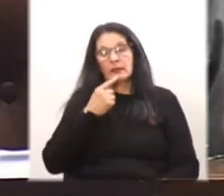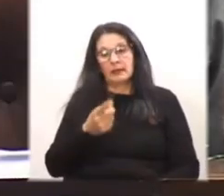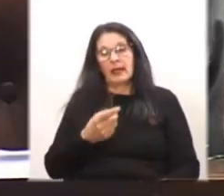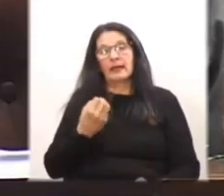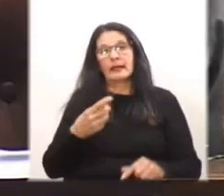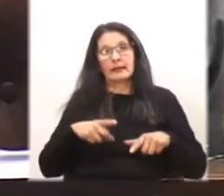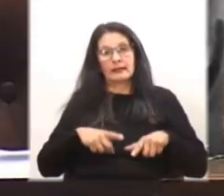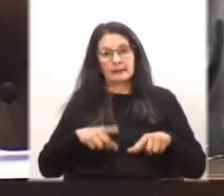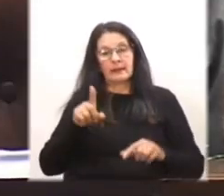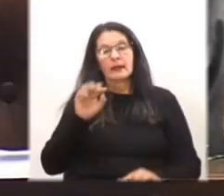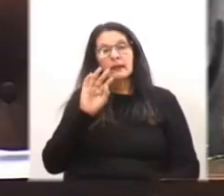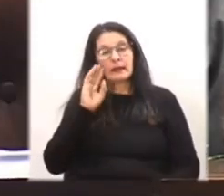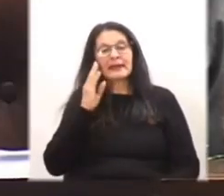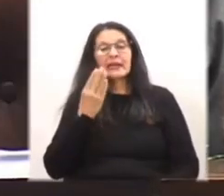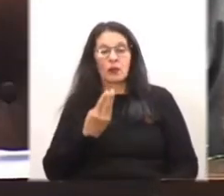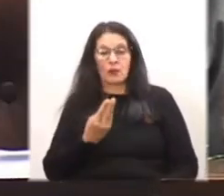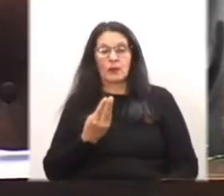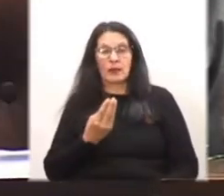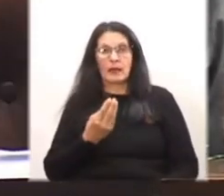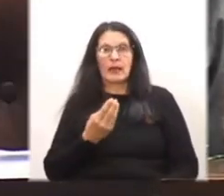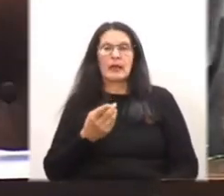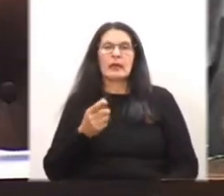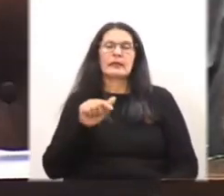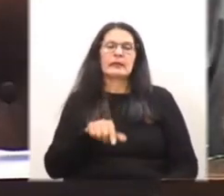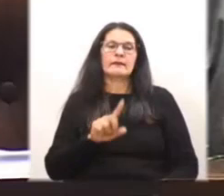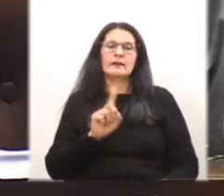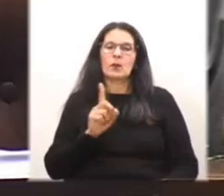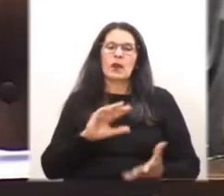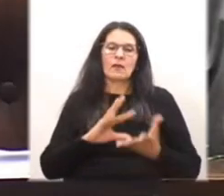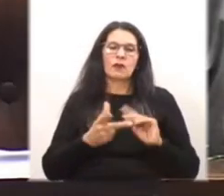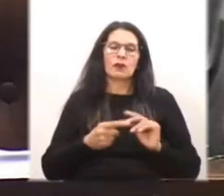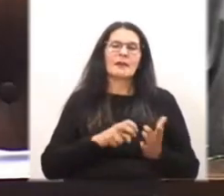se reconozca que ese no es el camino.